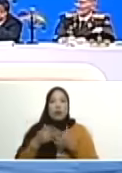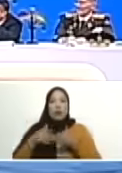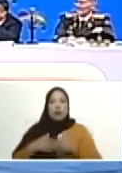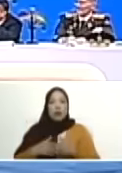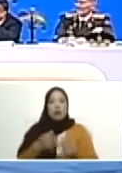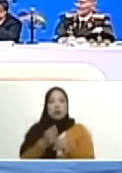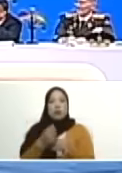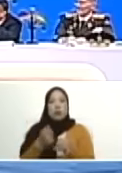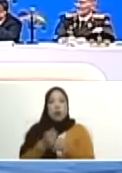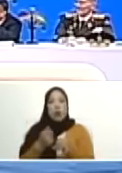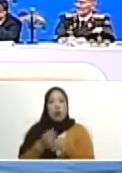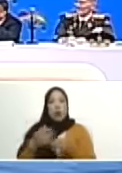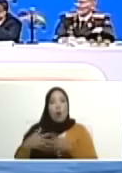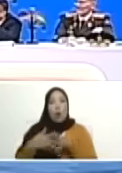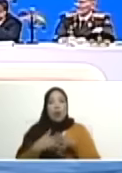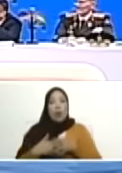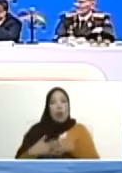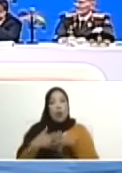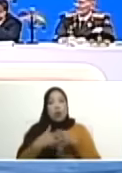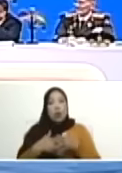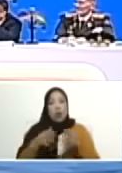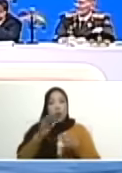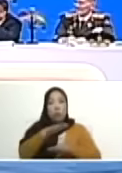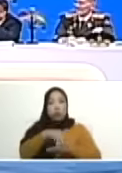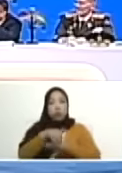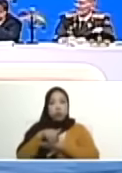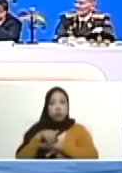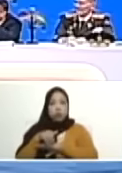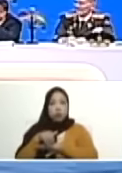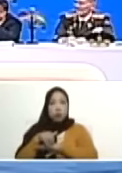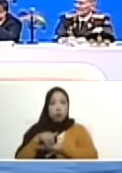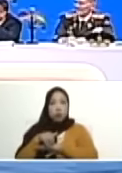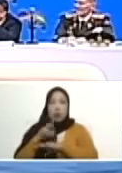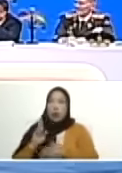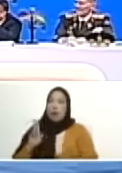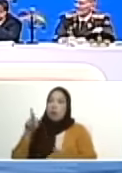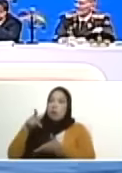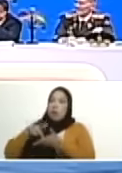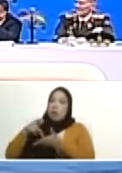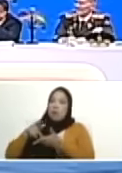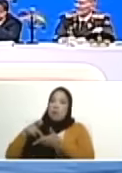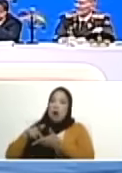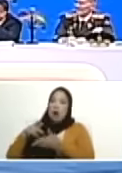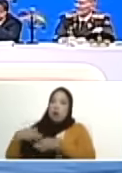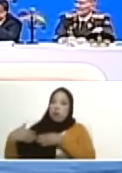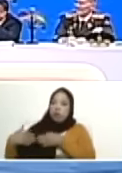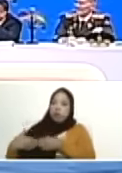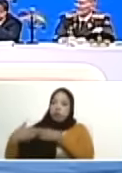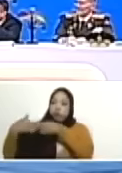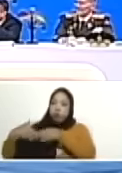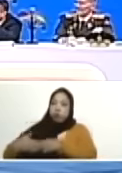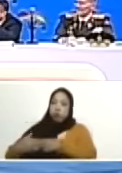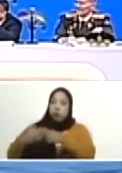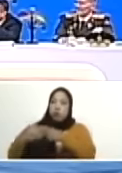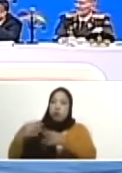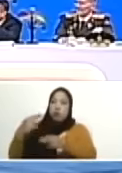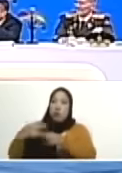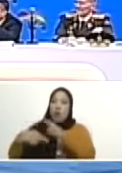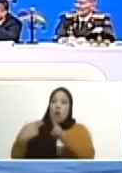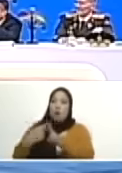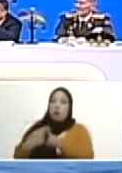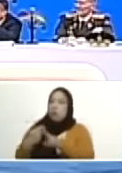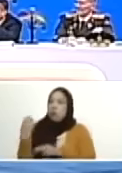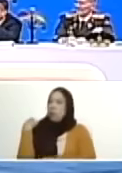guerras norteamericanos y británicos se hicieron presentes en los puertos venezolanos sin